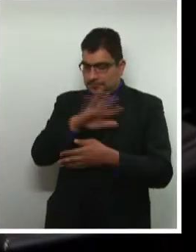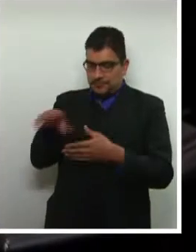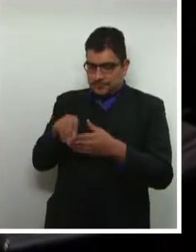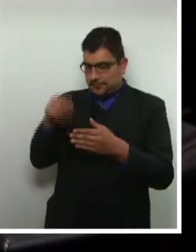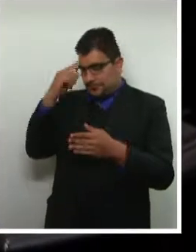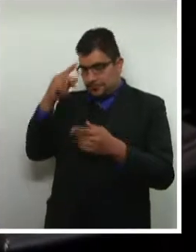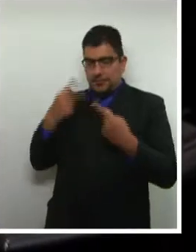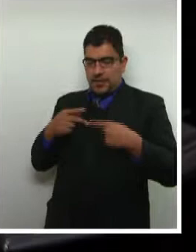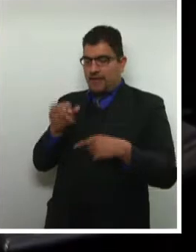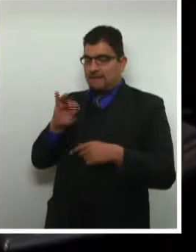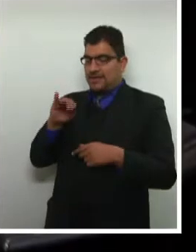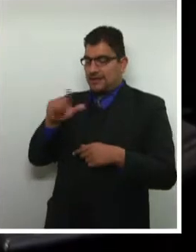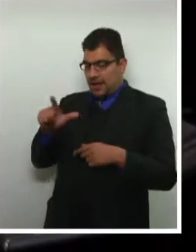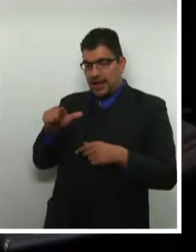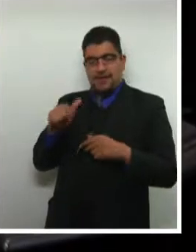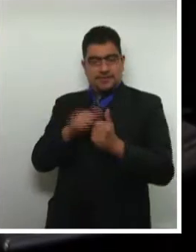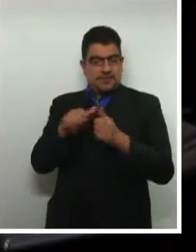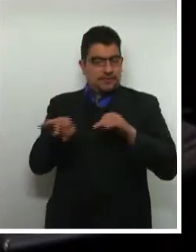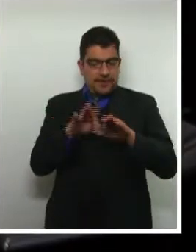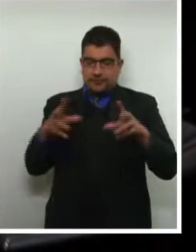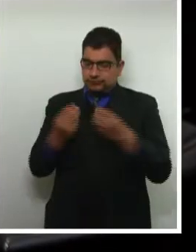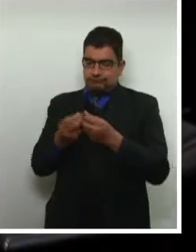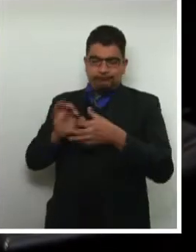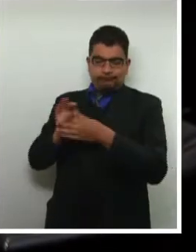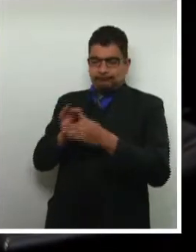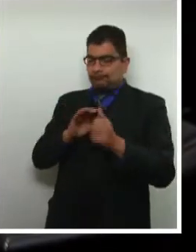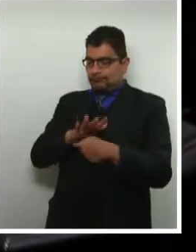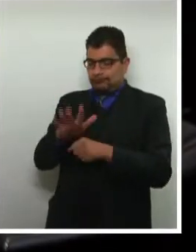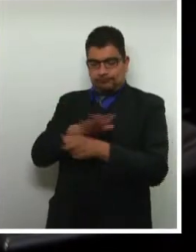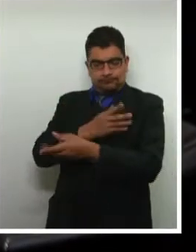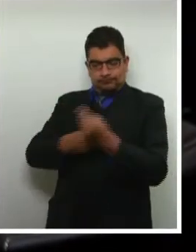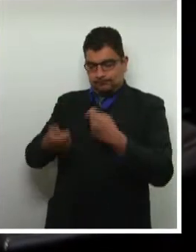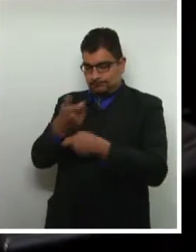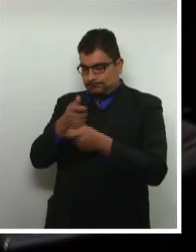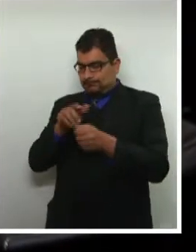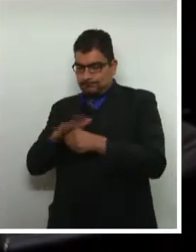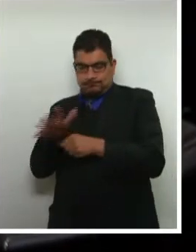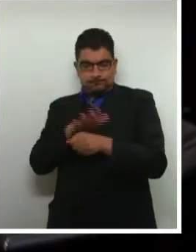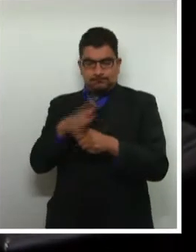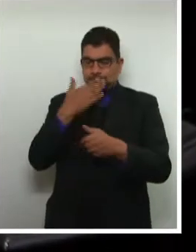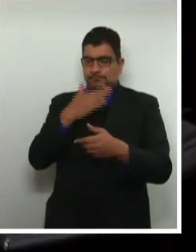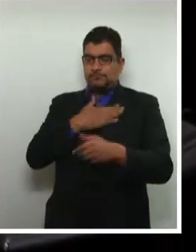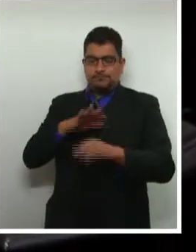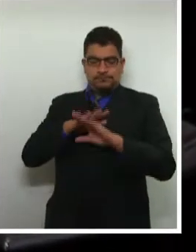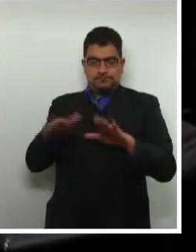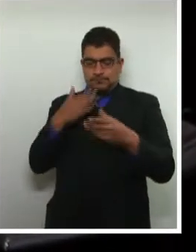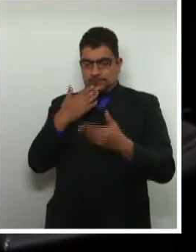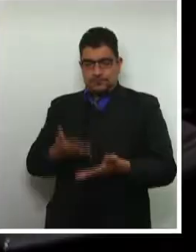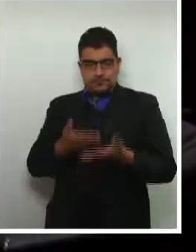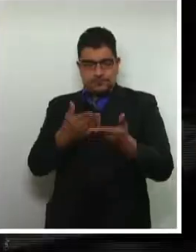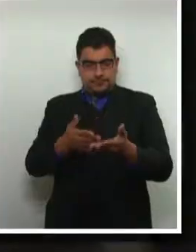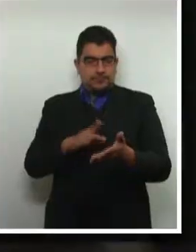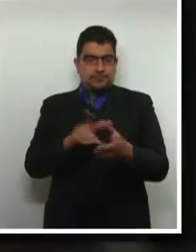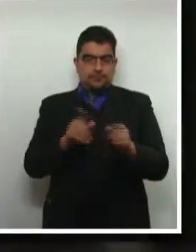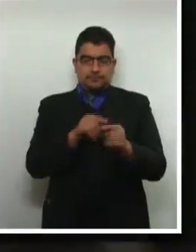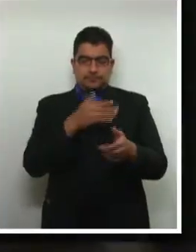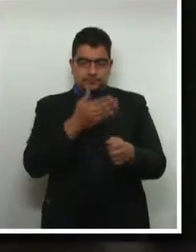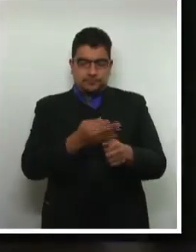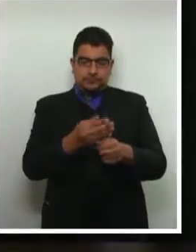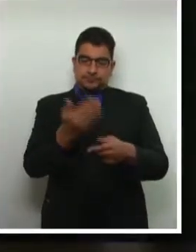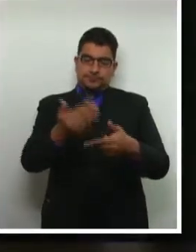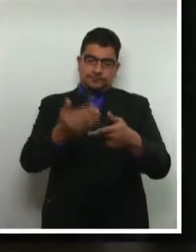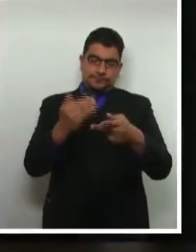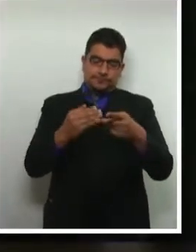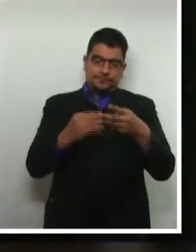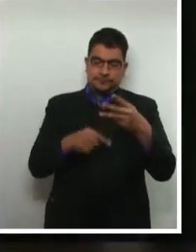de la ciudad y el empleo, y la justa distribución del ingreso. ¿Es cuánto, señor presidente? Los siguientes numerales, porque